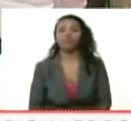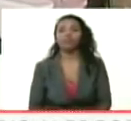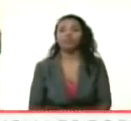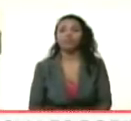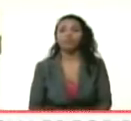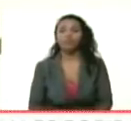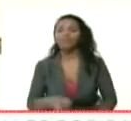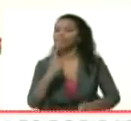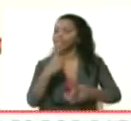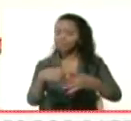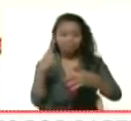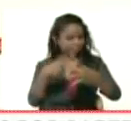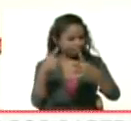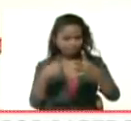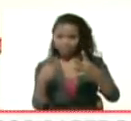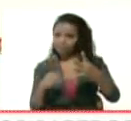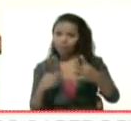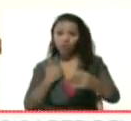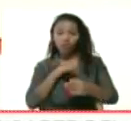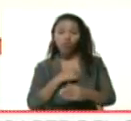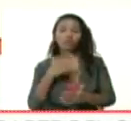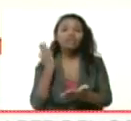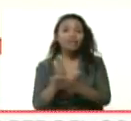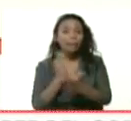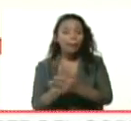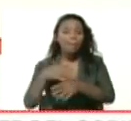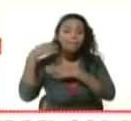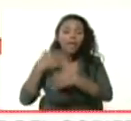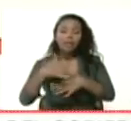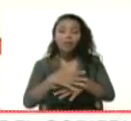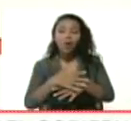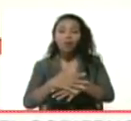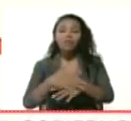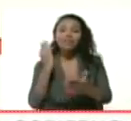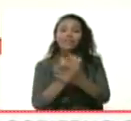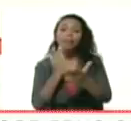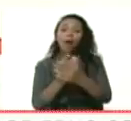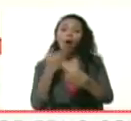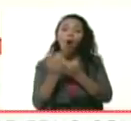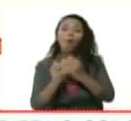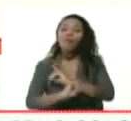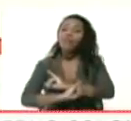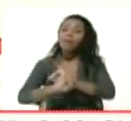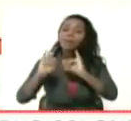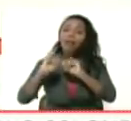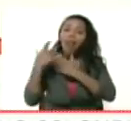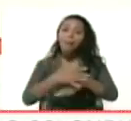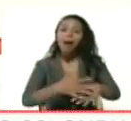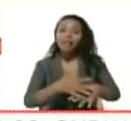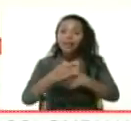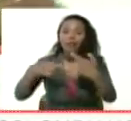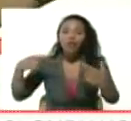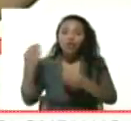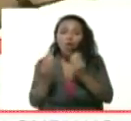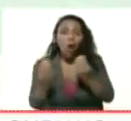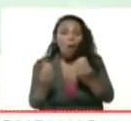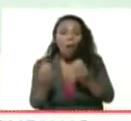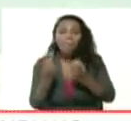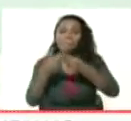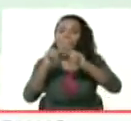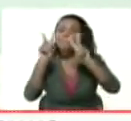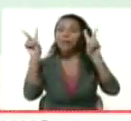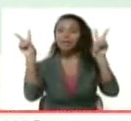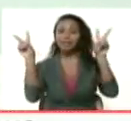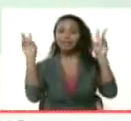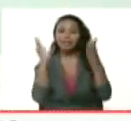y cosas. Nosotros cada vez que marchamos, las marchas terminan ¿cómo? En paz. Nunca pasa nada. Nuestras marchas terminan